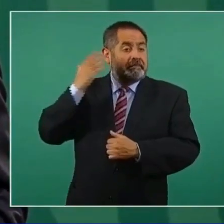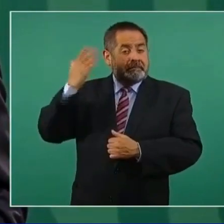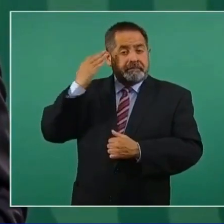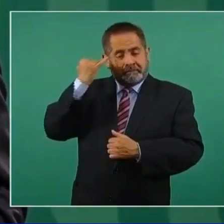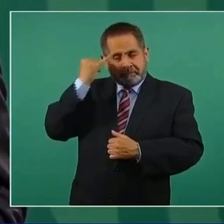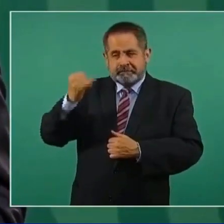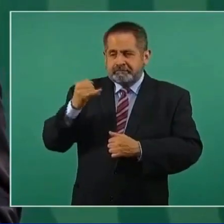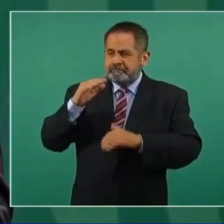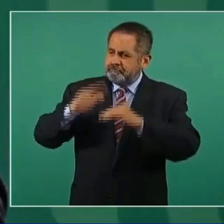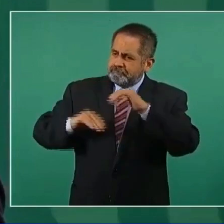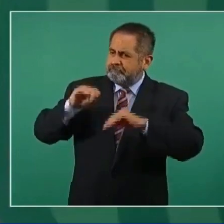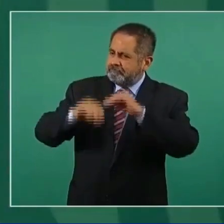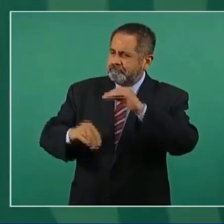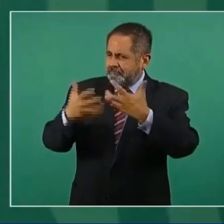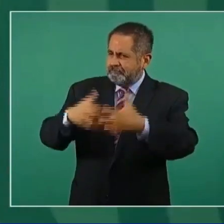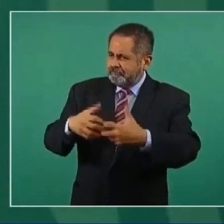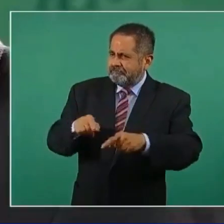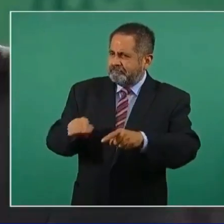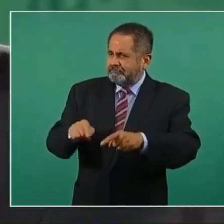decidieron